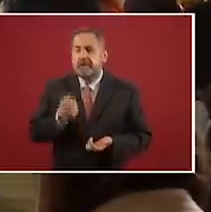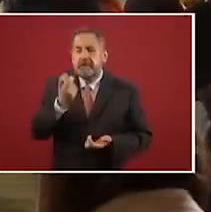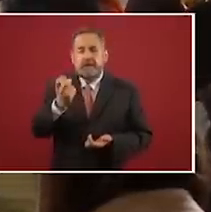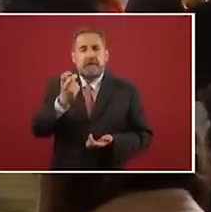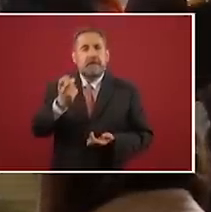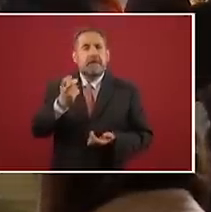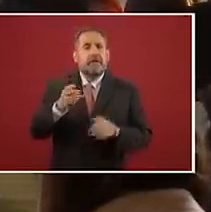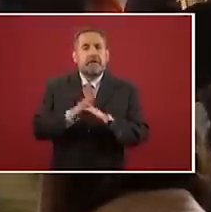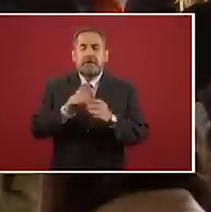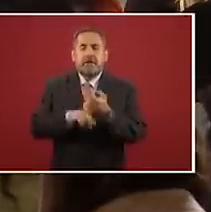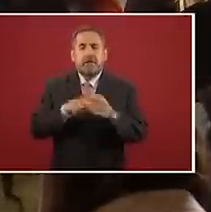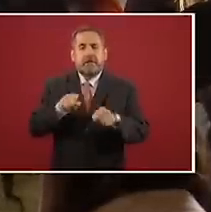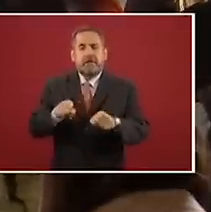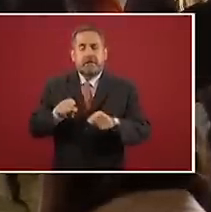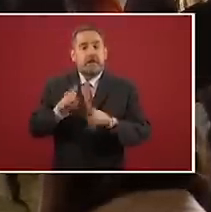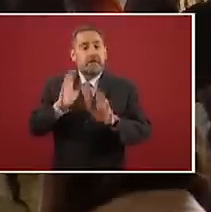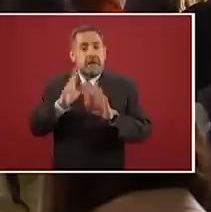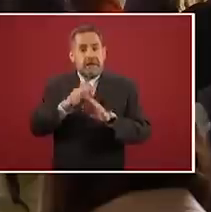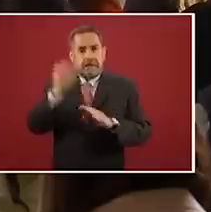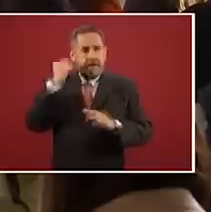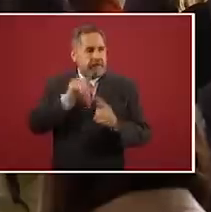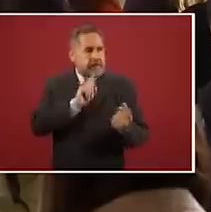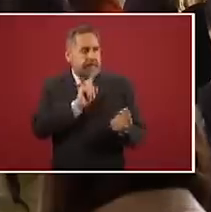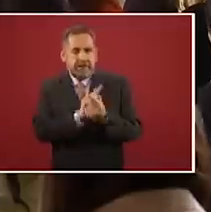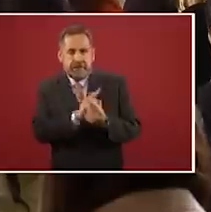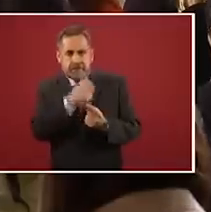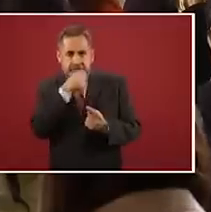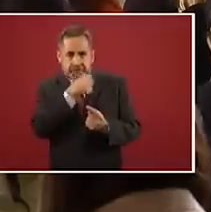Precisamente se entrevistó